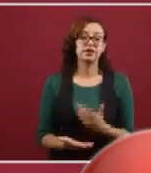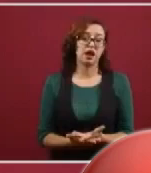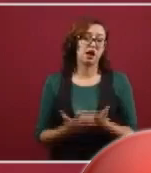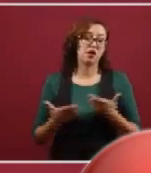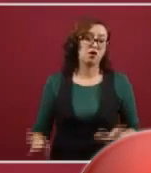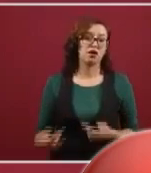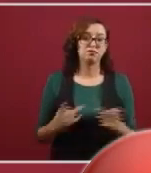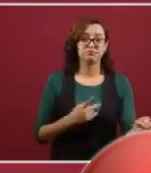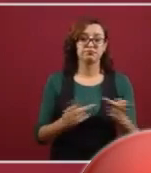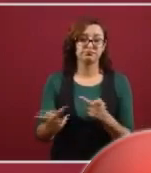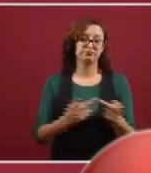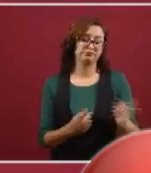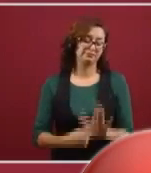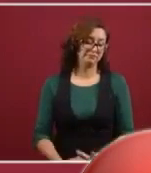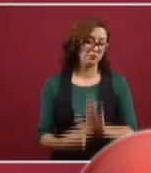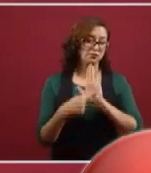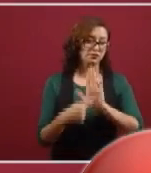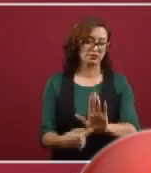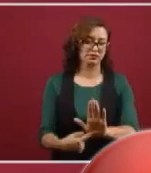En esencia